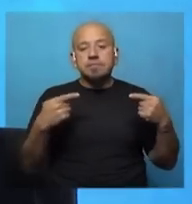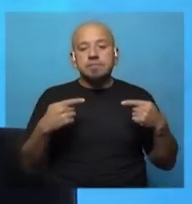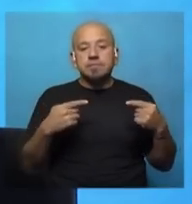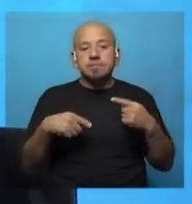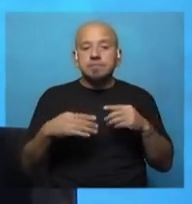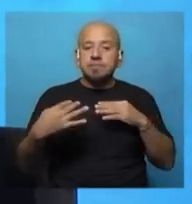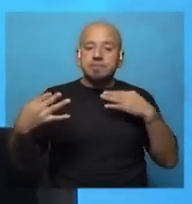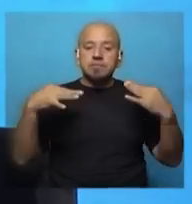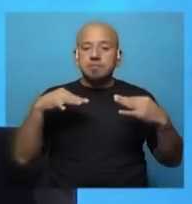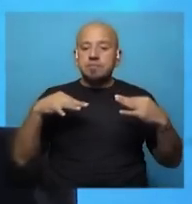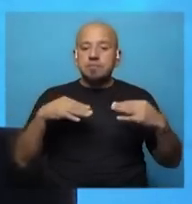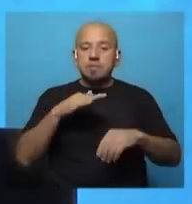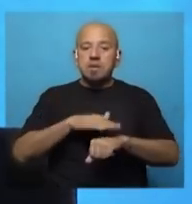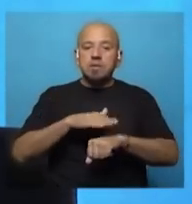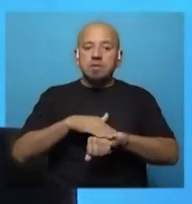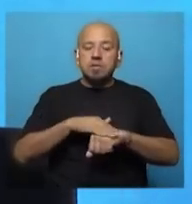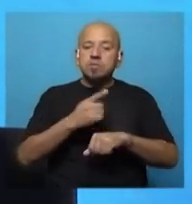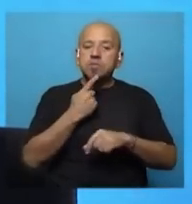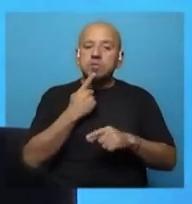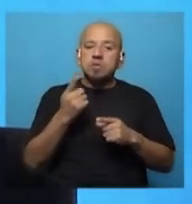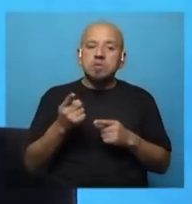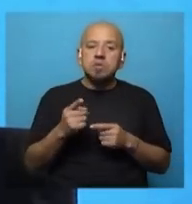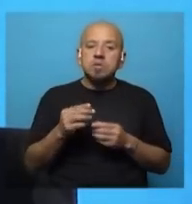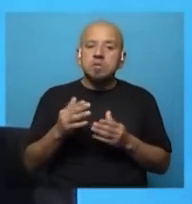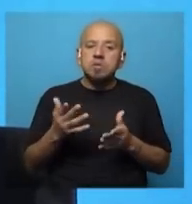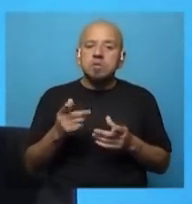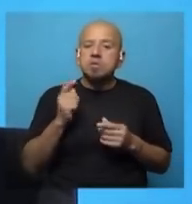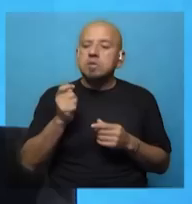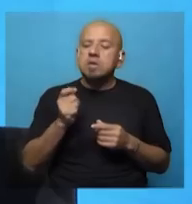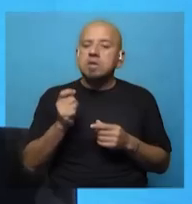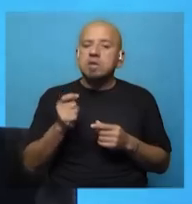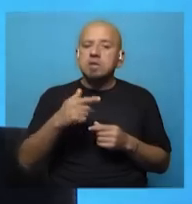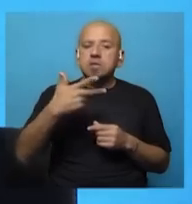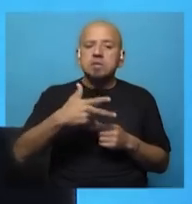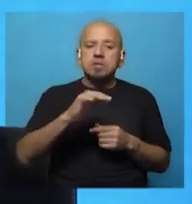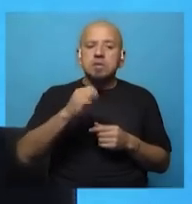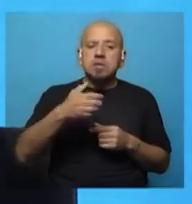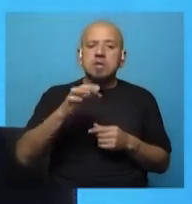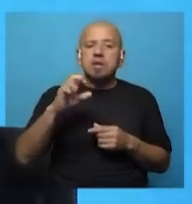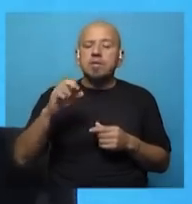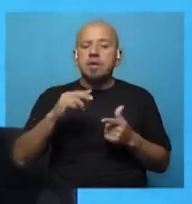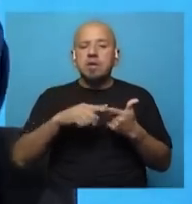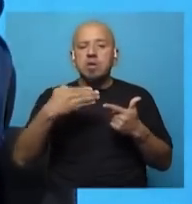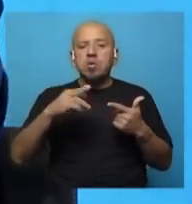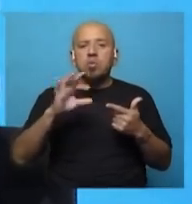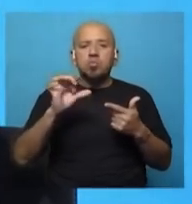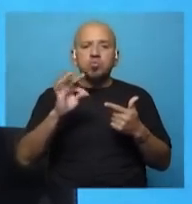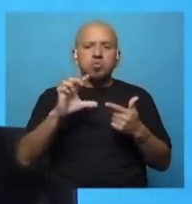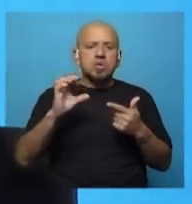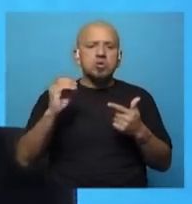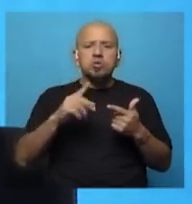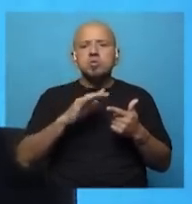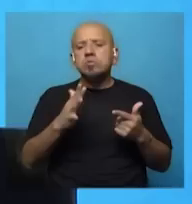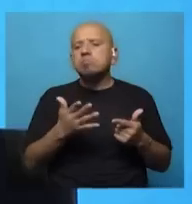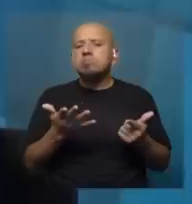claro que la oposición apunta responsabilidad política y en ese sentido a quien concretamente a Heber agustillo deberían salir de esos